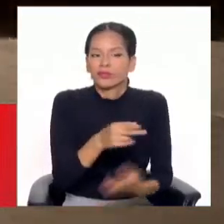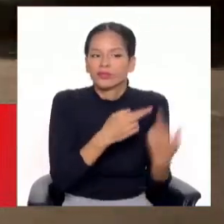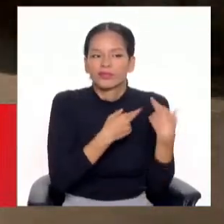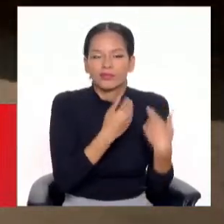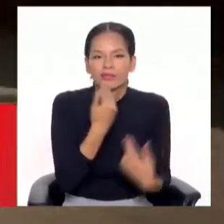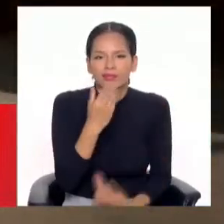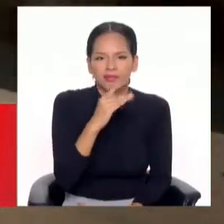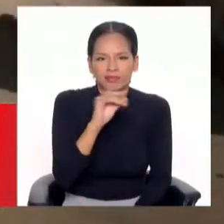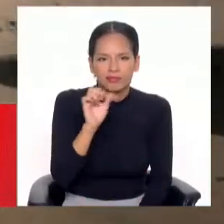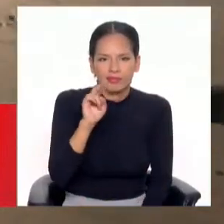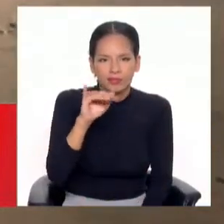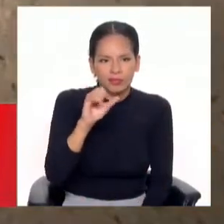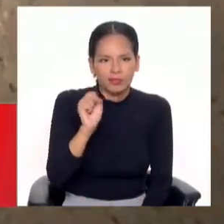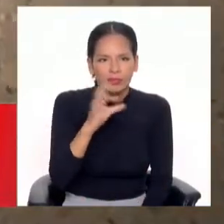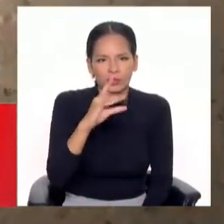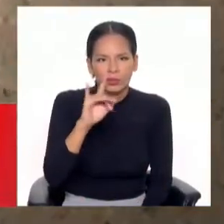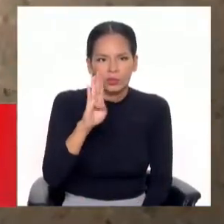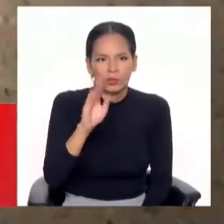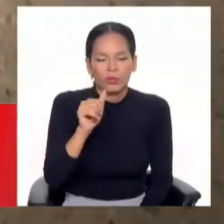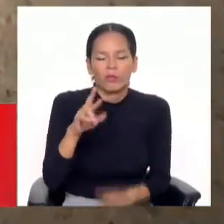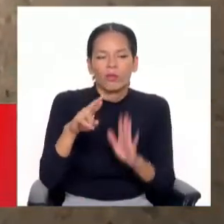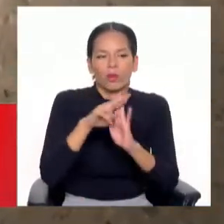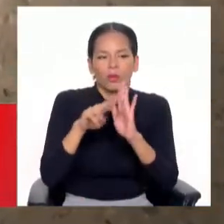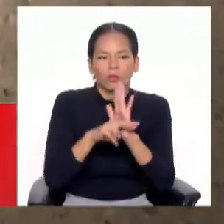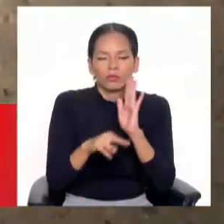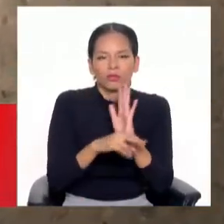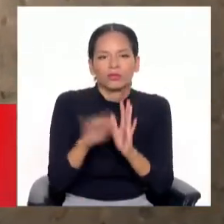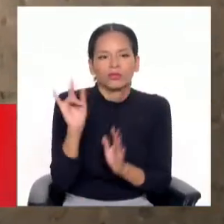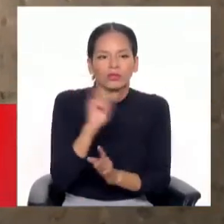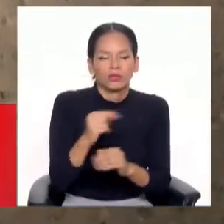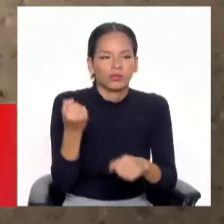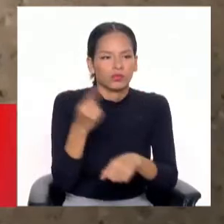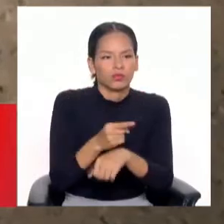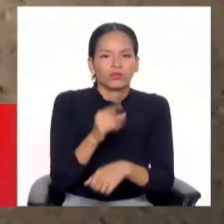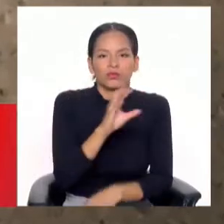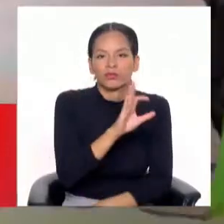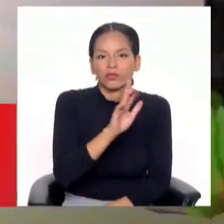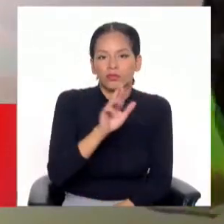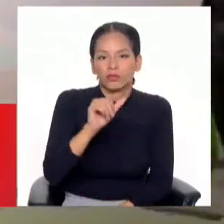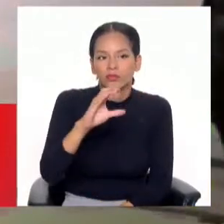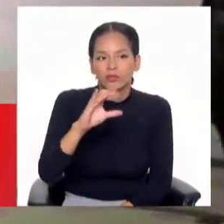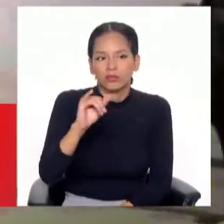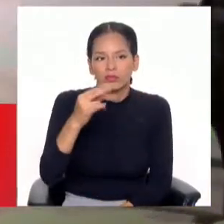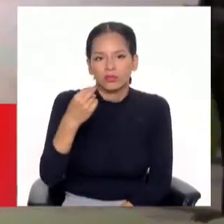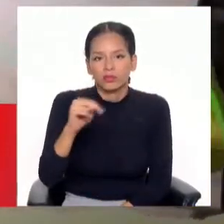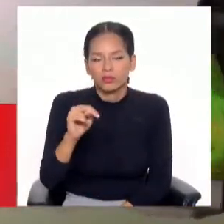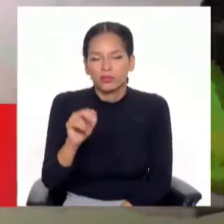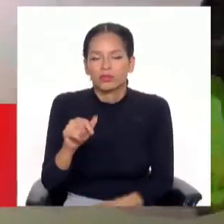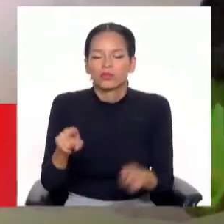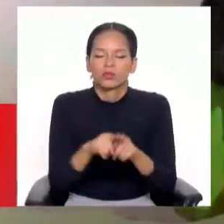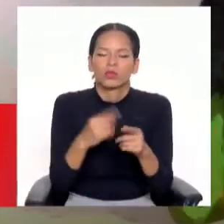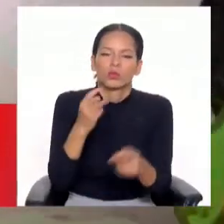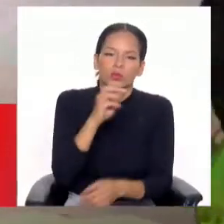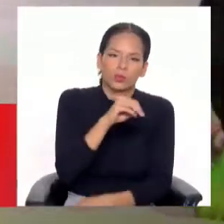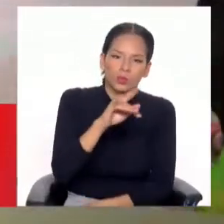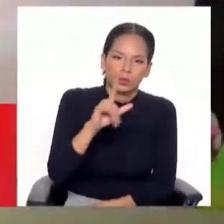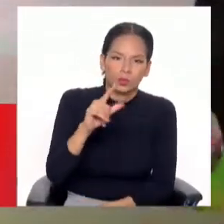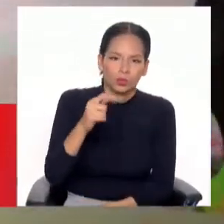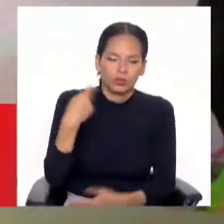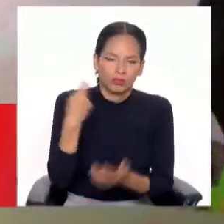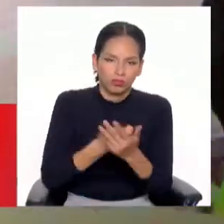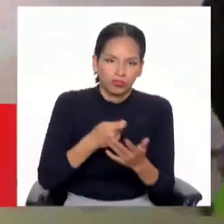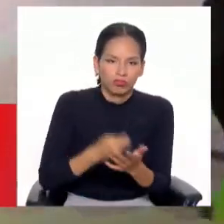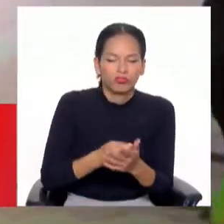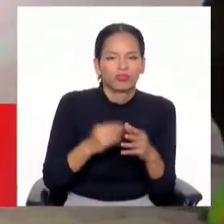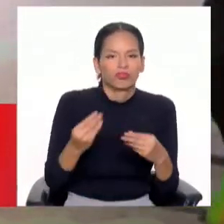ha implementado un nuevo reglamento de aplicación de infracciones y sanciones. Bueno, lo que tenemos urgente es